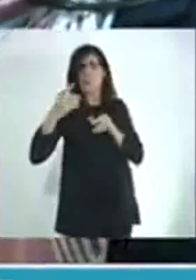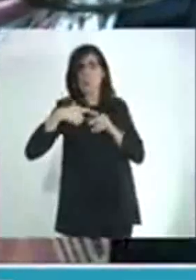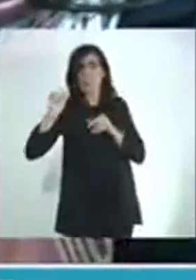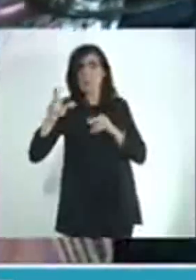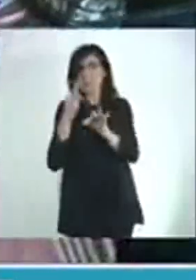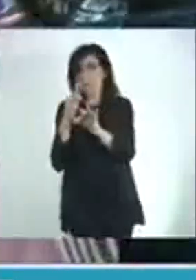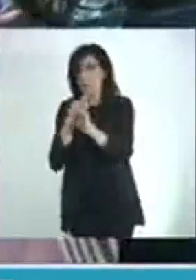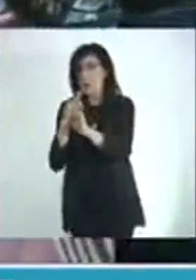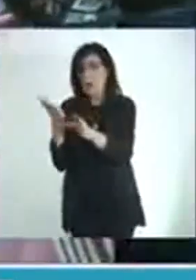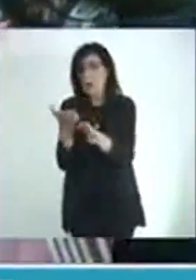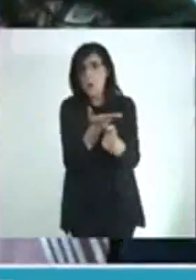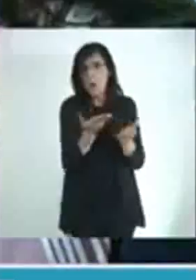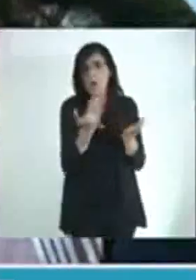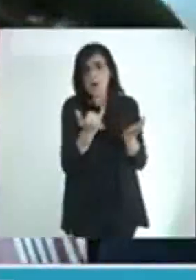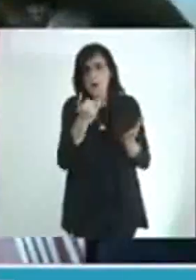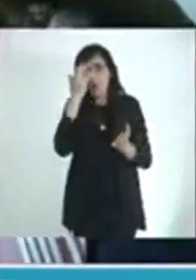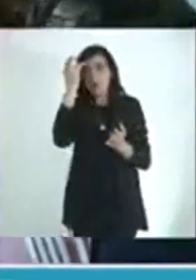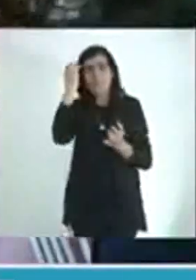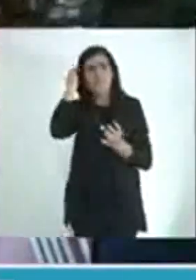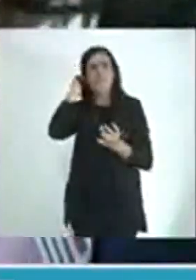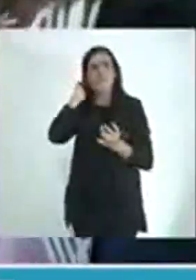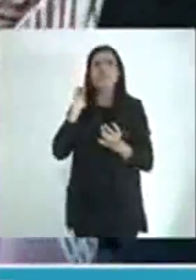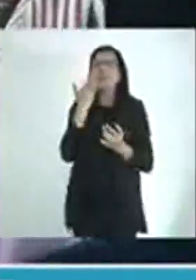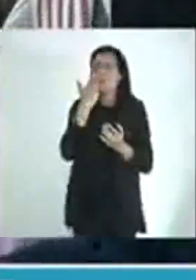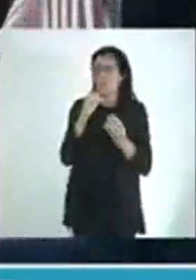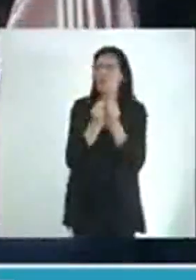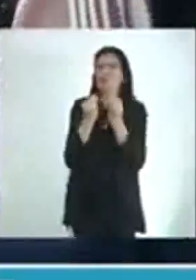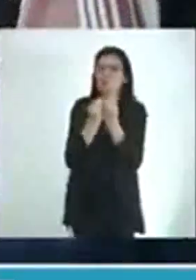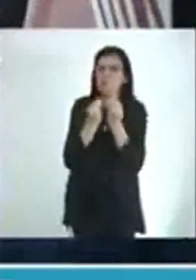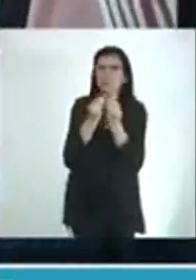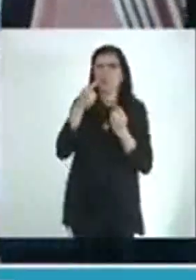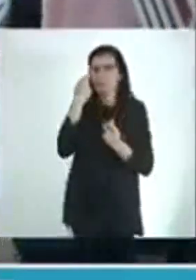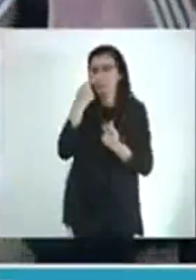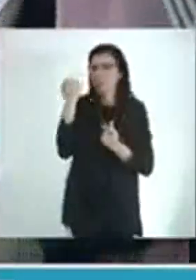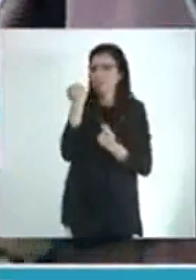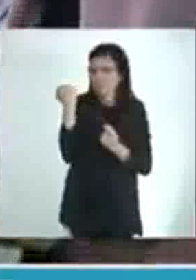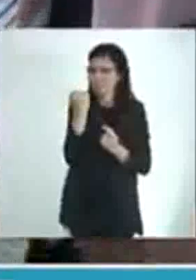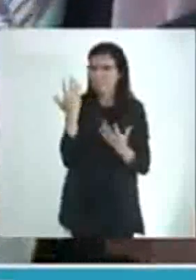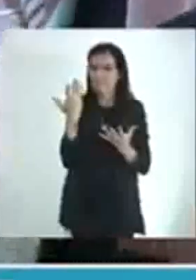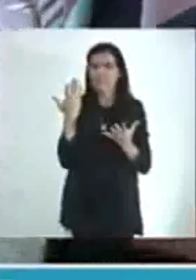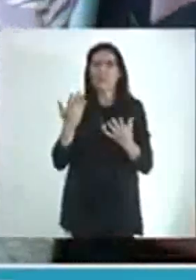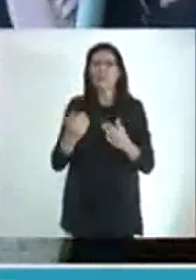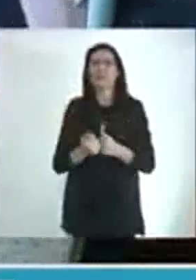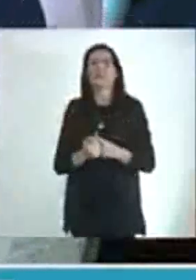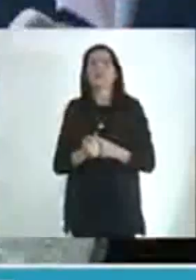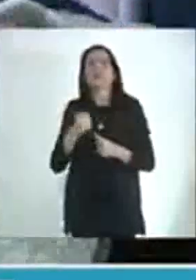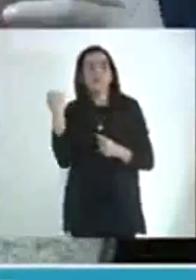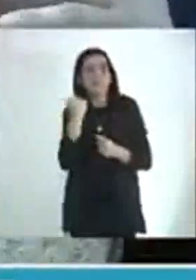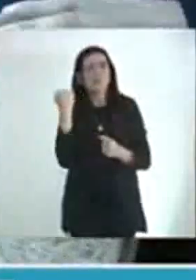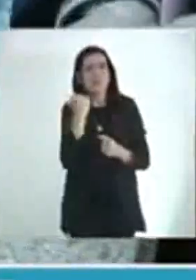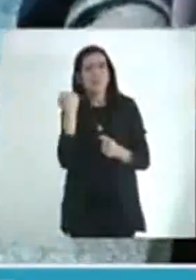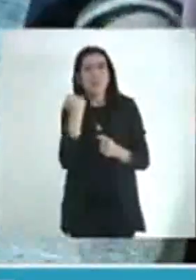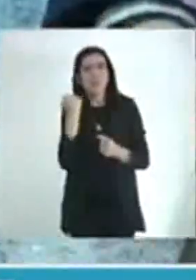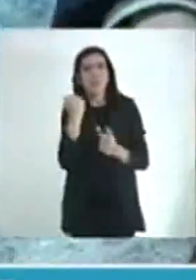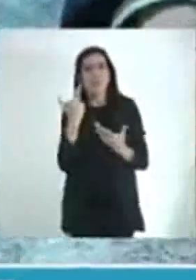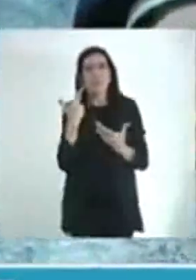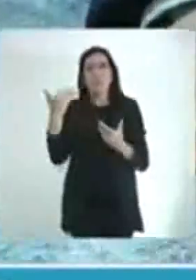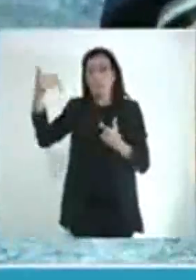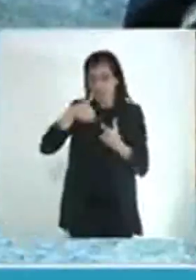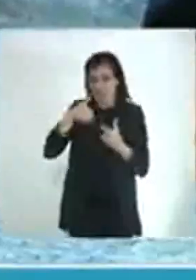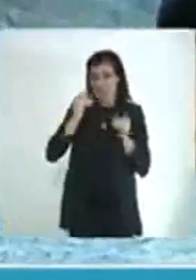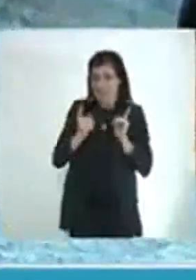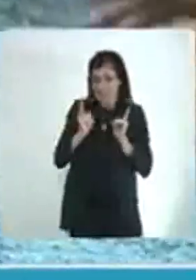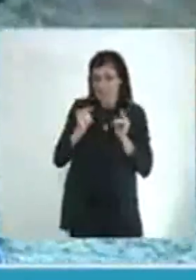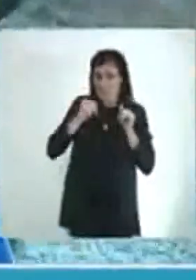los estudiantes valoran mucho el aprendizaje desde la práctica. Es muy importante, digamos, eso,